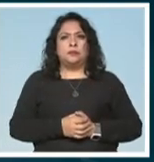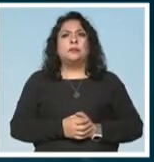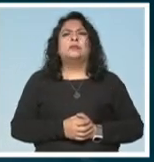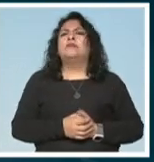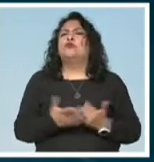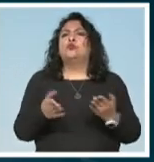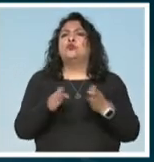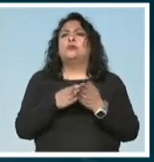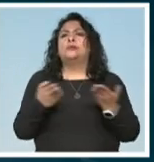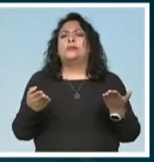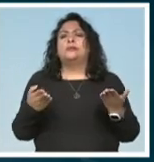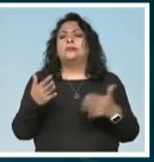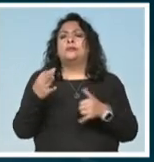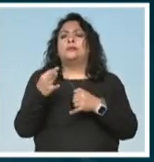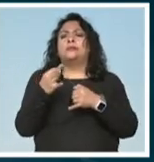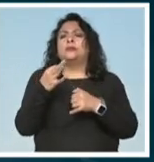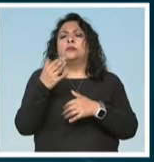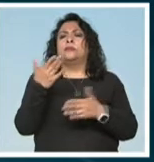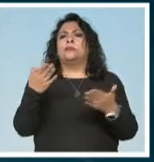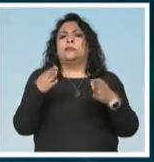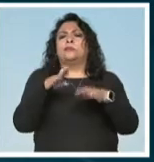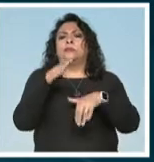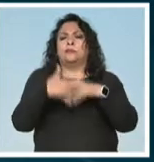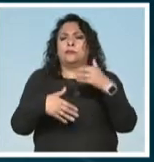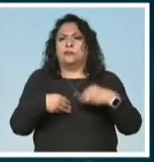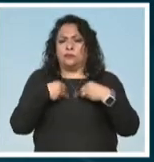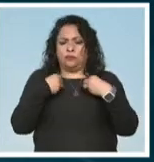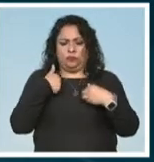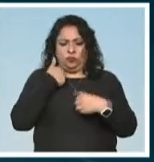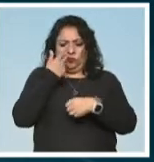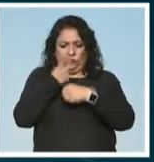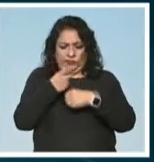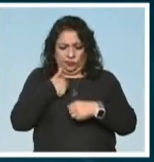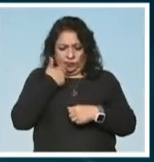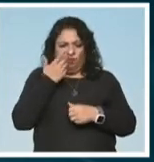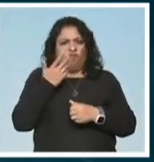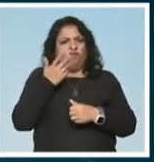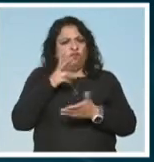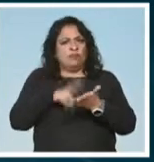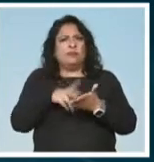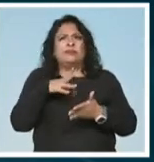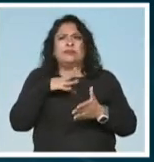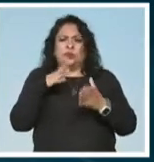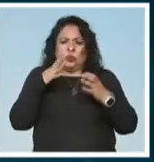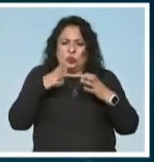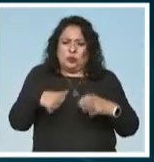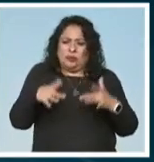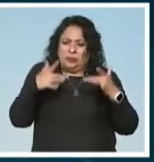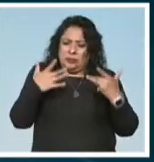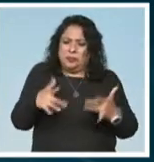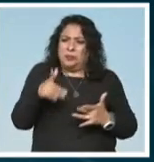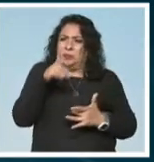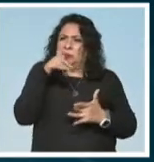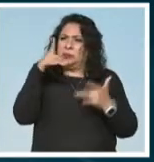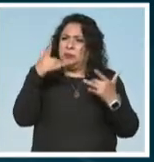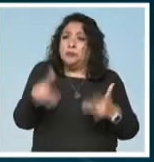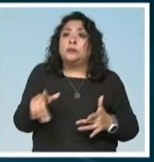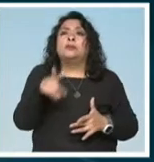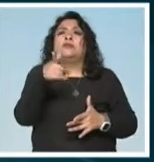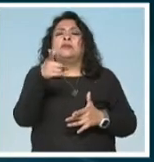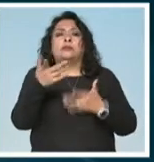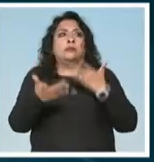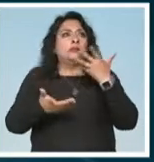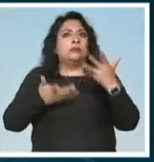¿Cómo concluir la vida por voluntad propia, con dignidad y estando a merced del dolor físico y espiritual? ¿A